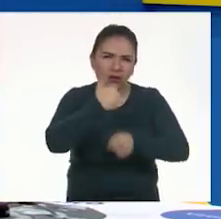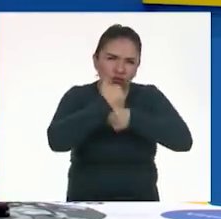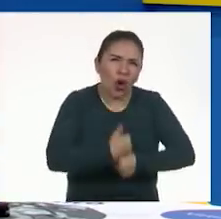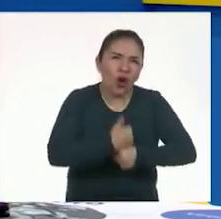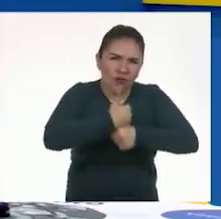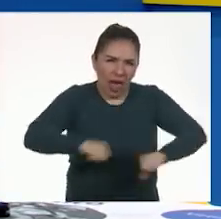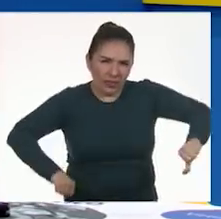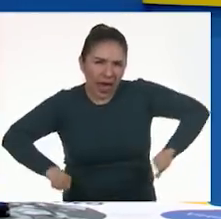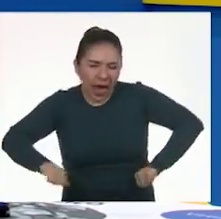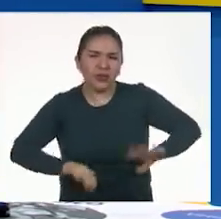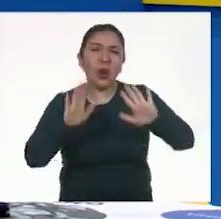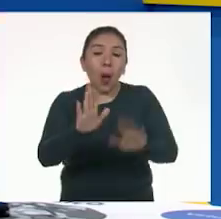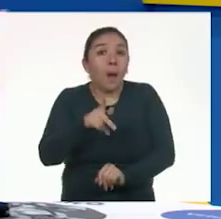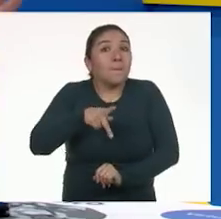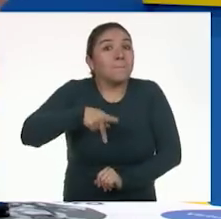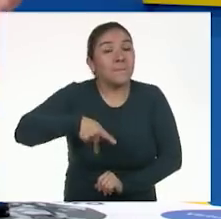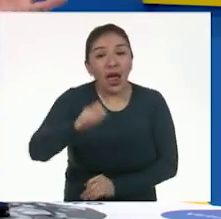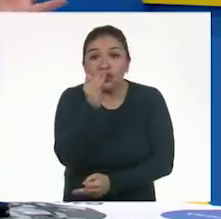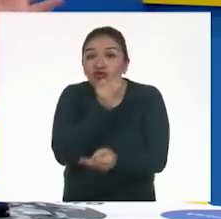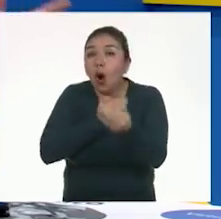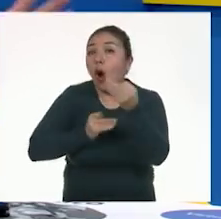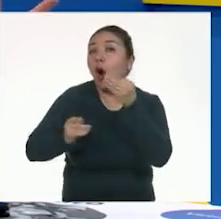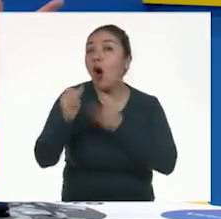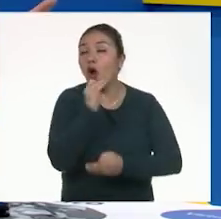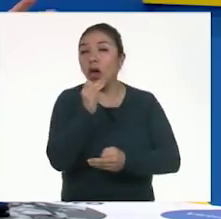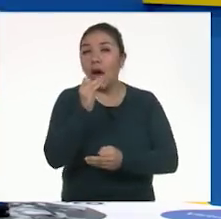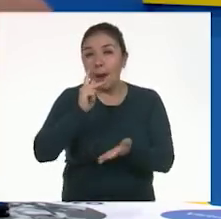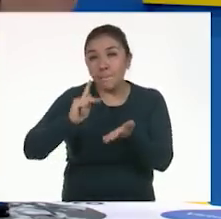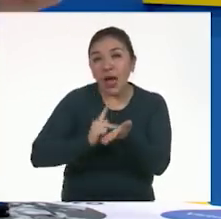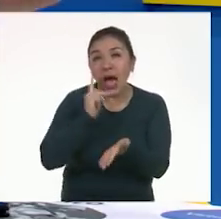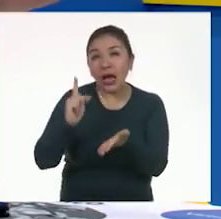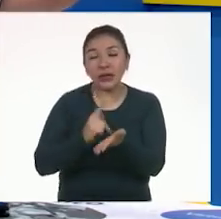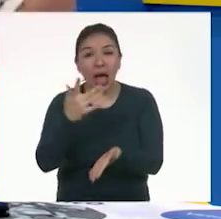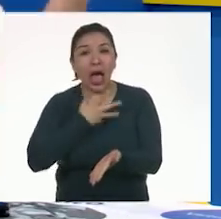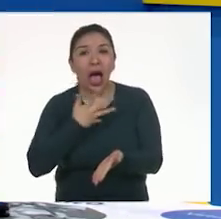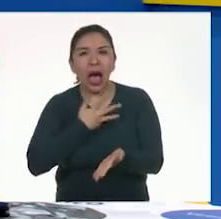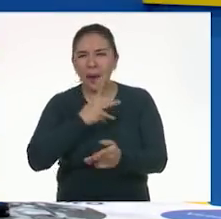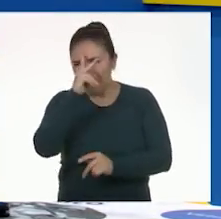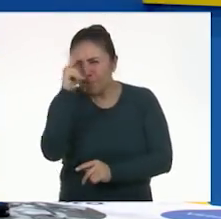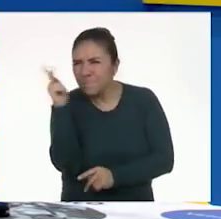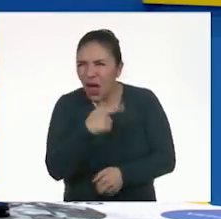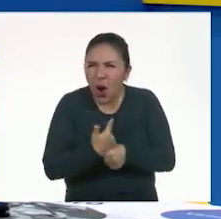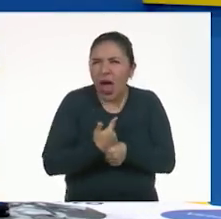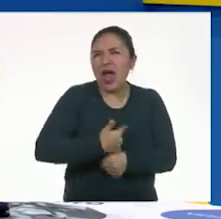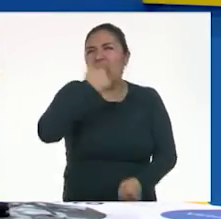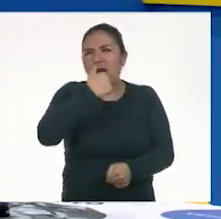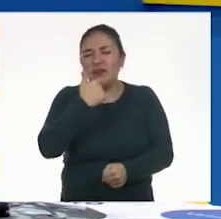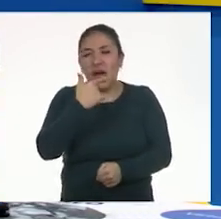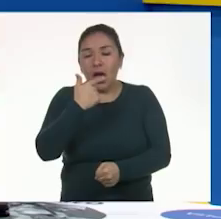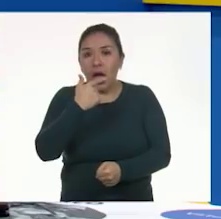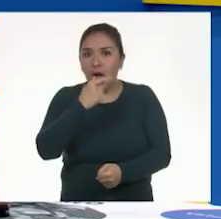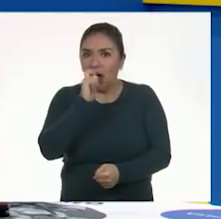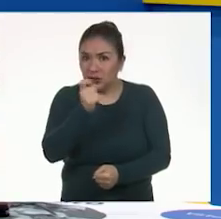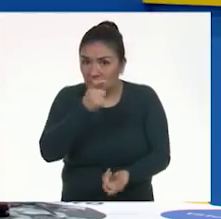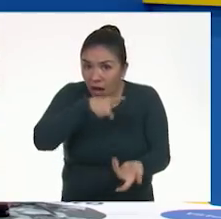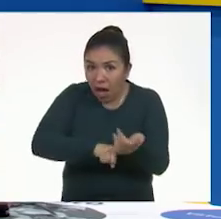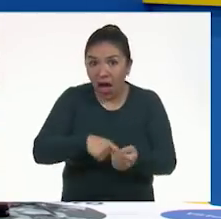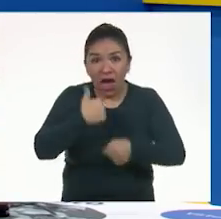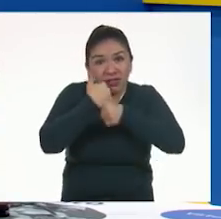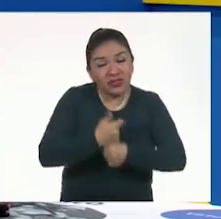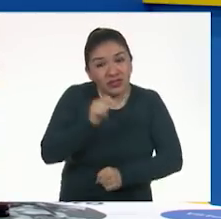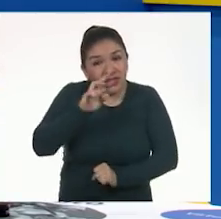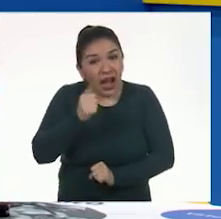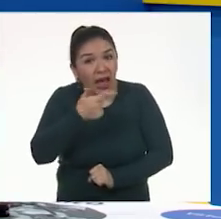embargo, no todas las veces en que hay así catástrofes tan grandes se les puede llamar